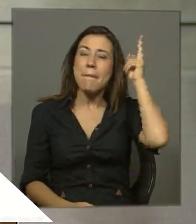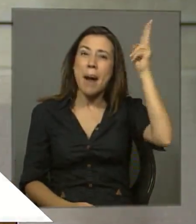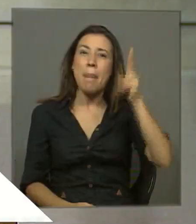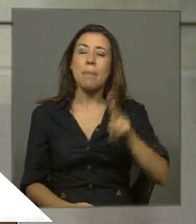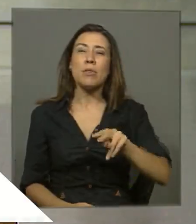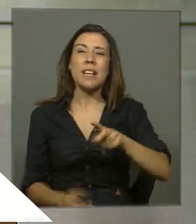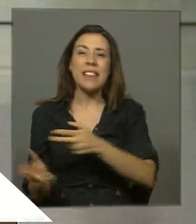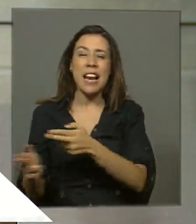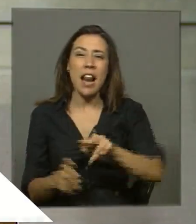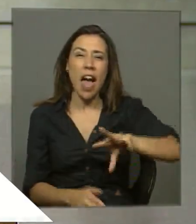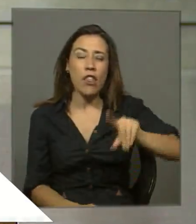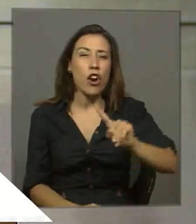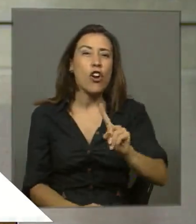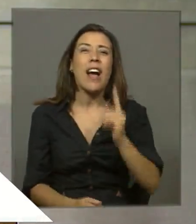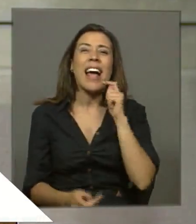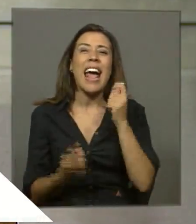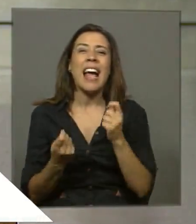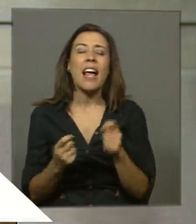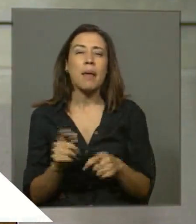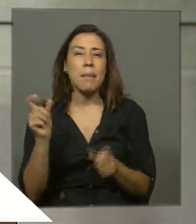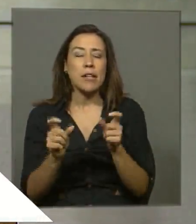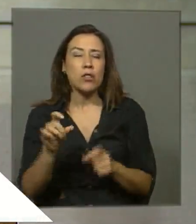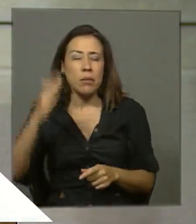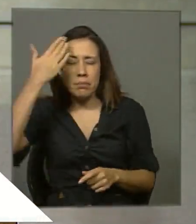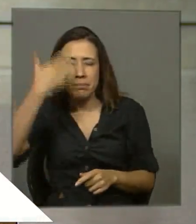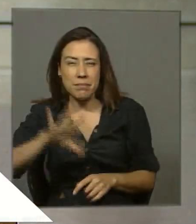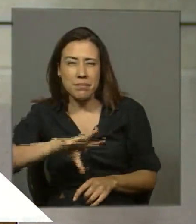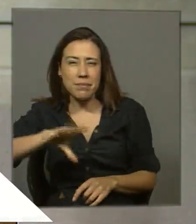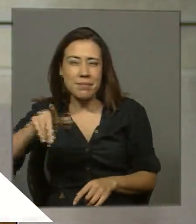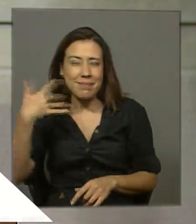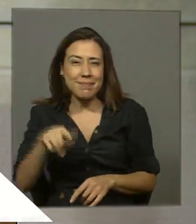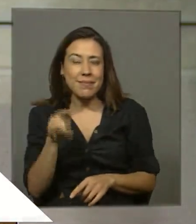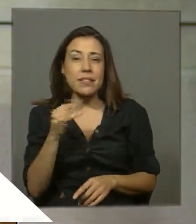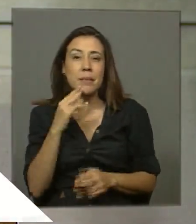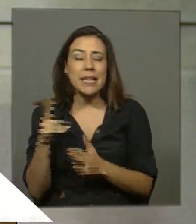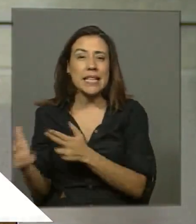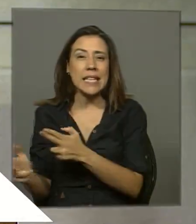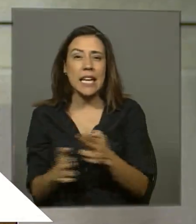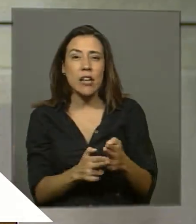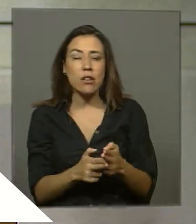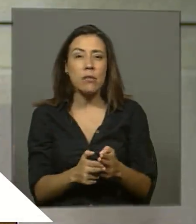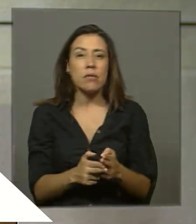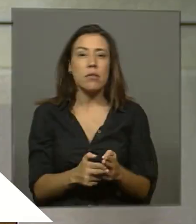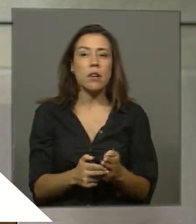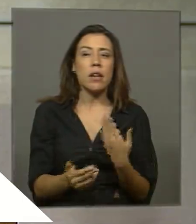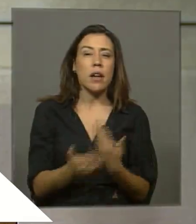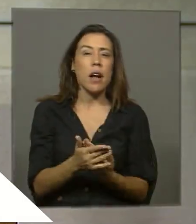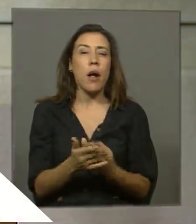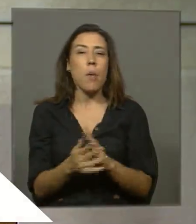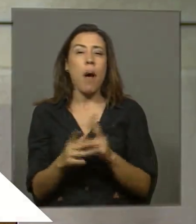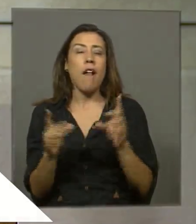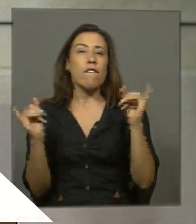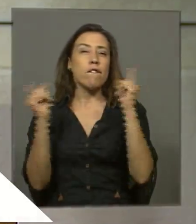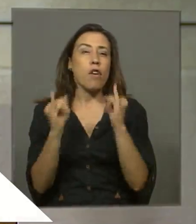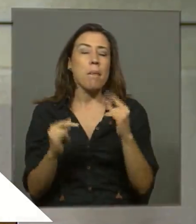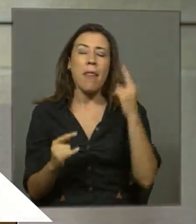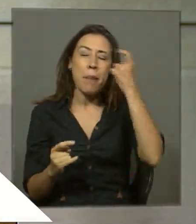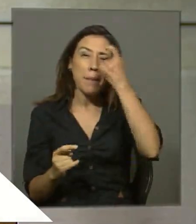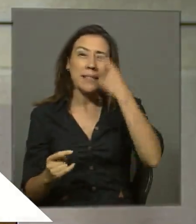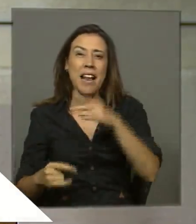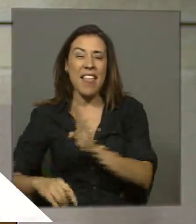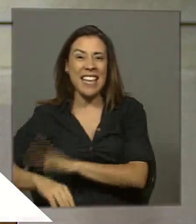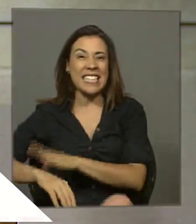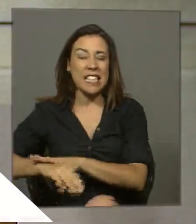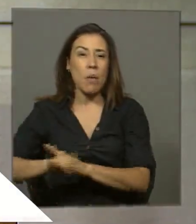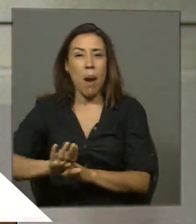ladrones acá lo que hay son delincuentes y en otros casos terroristas alienados por trasnochadas de izquierda que